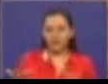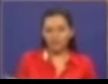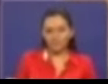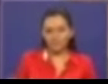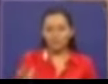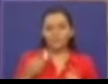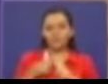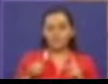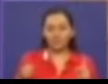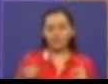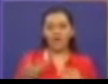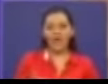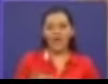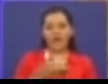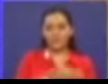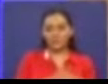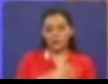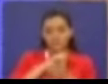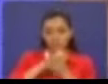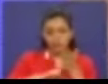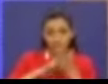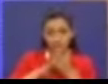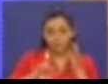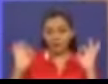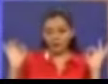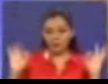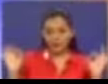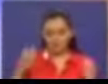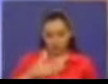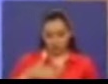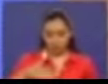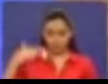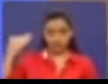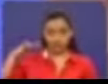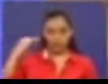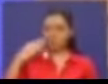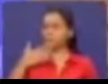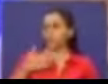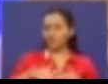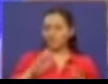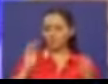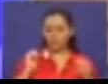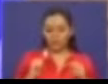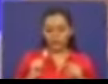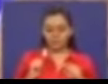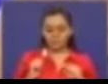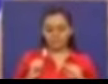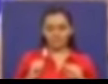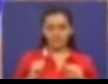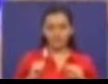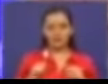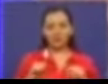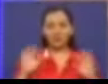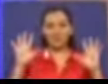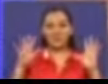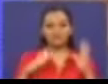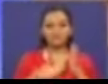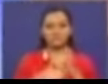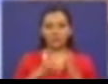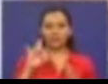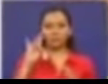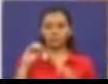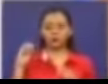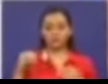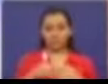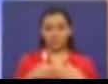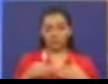sistema, porque antes, sin deducciones, el soltero que ganaba, ¿cuánto es la fracción básica? 10.800. 10.800,